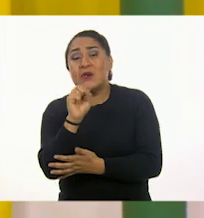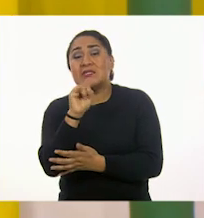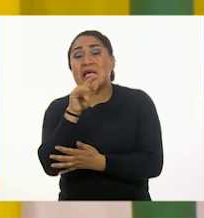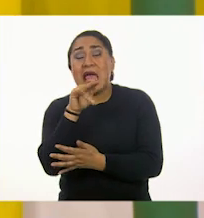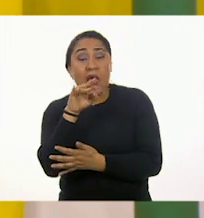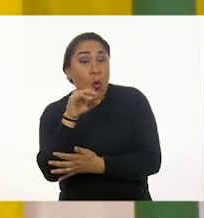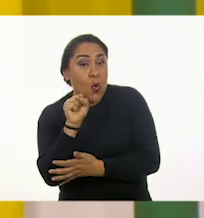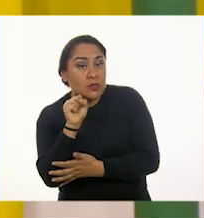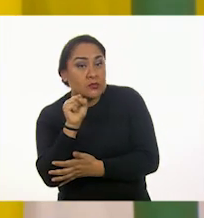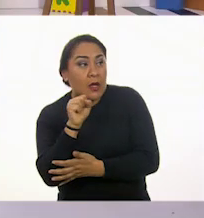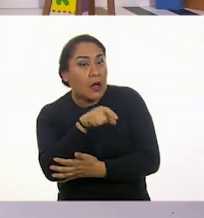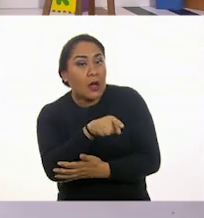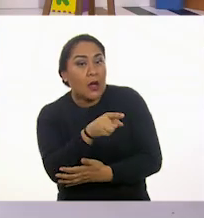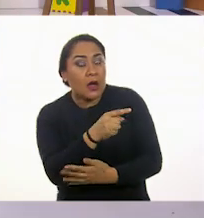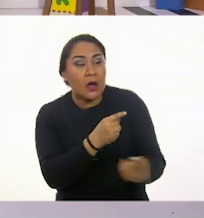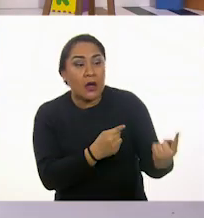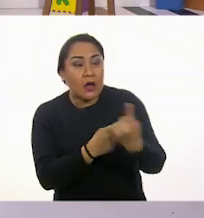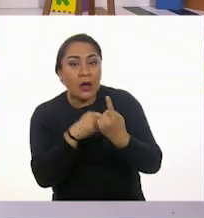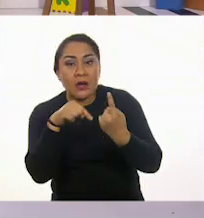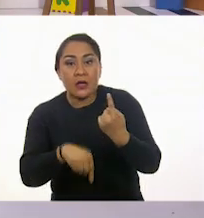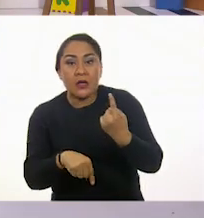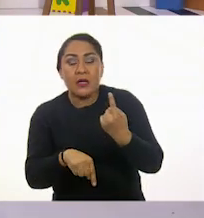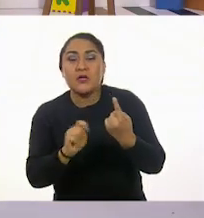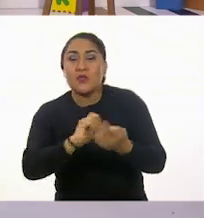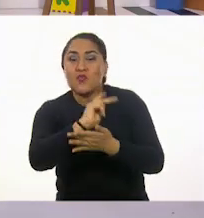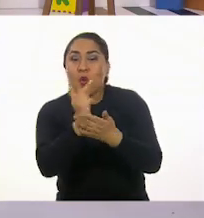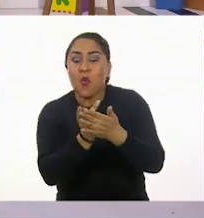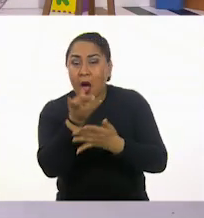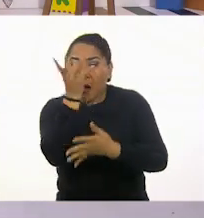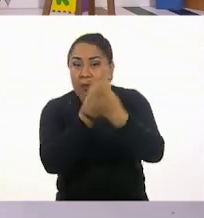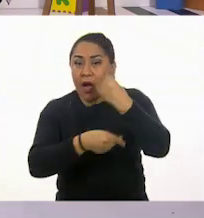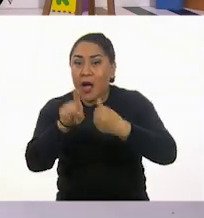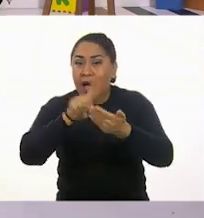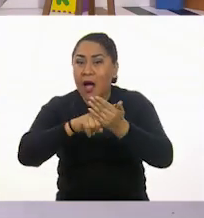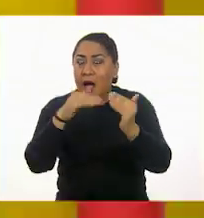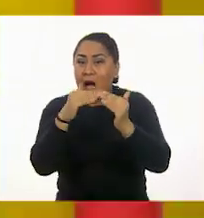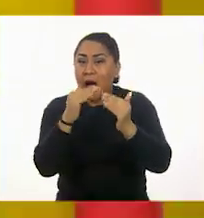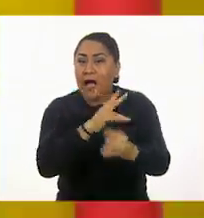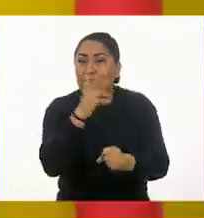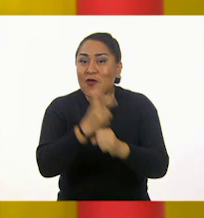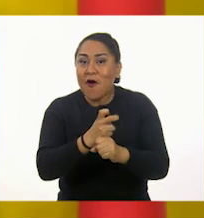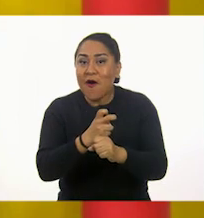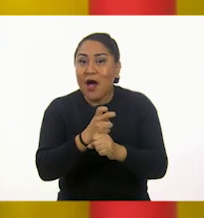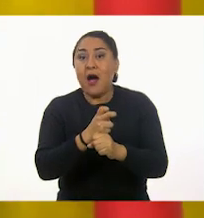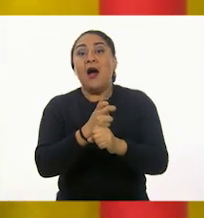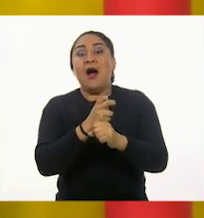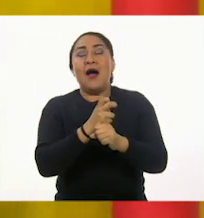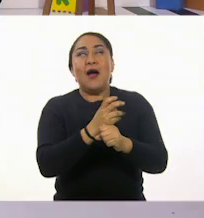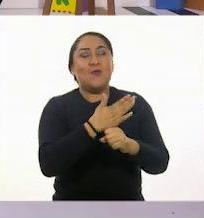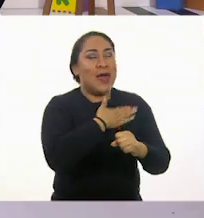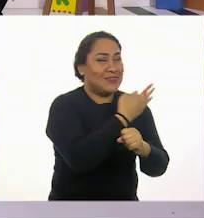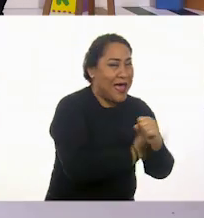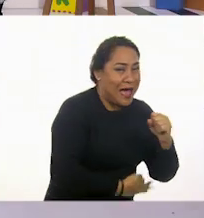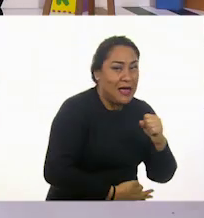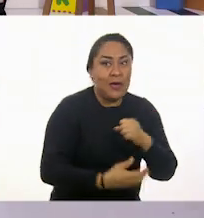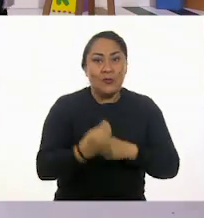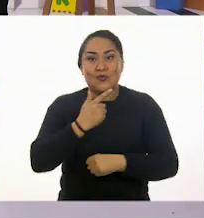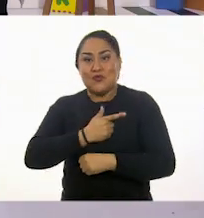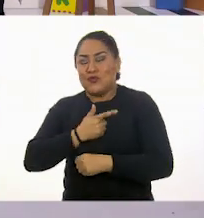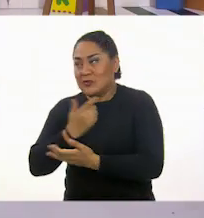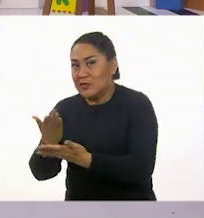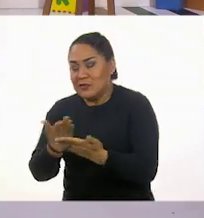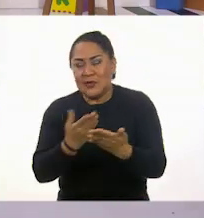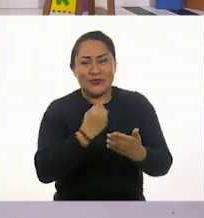nosotros en Aprende en Casa 2. Buenas tardes, señorita. Mucho gusto. Caballero, Mucho